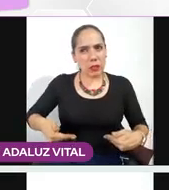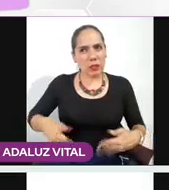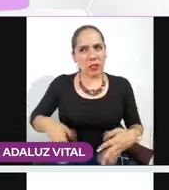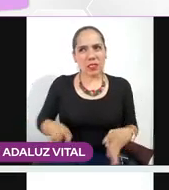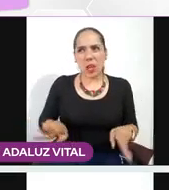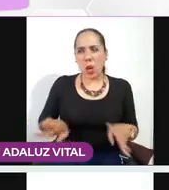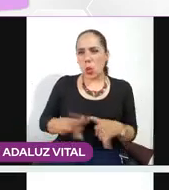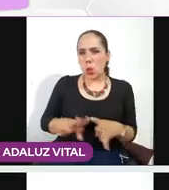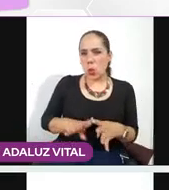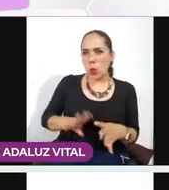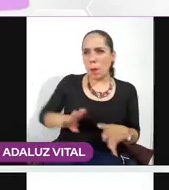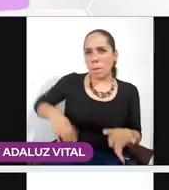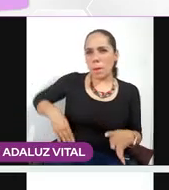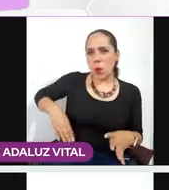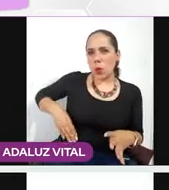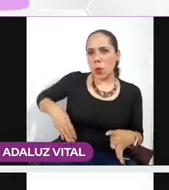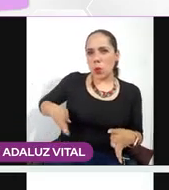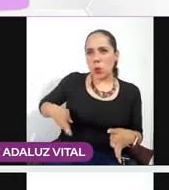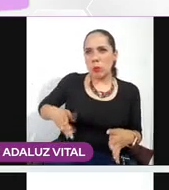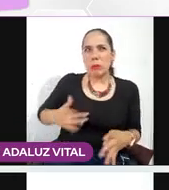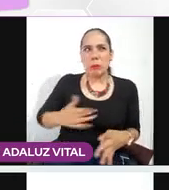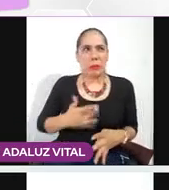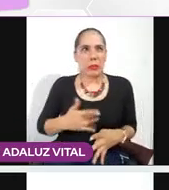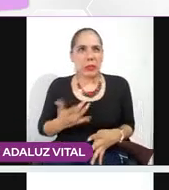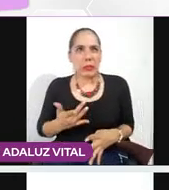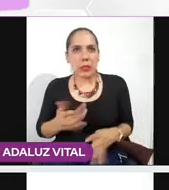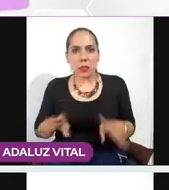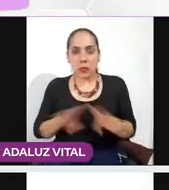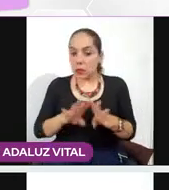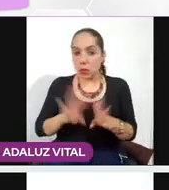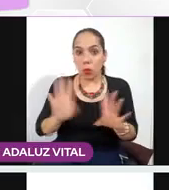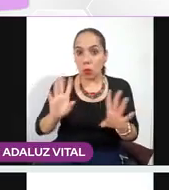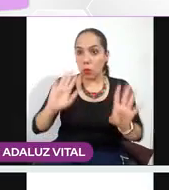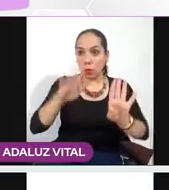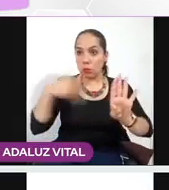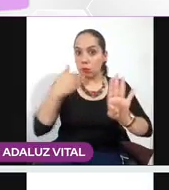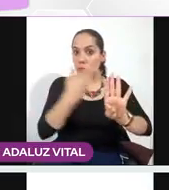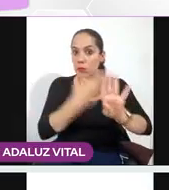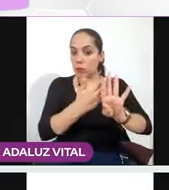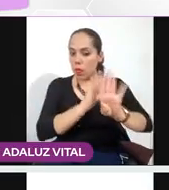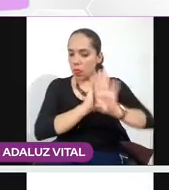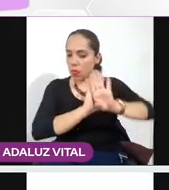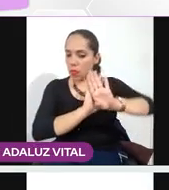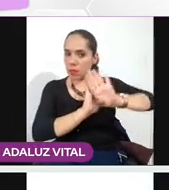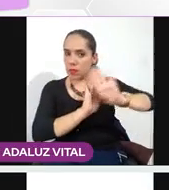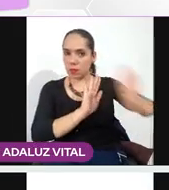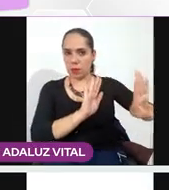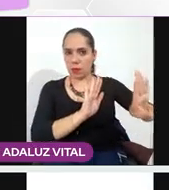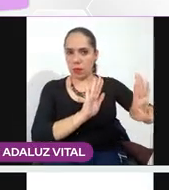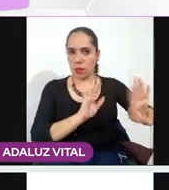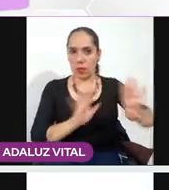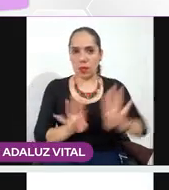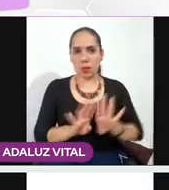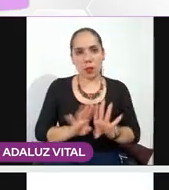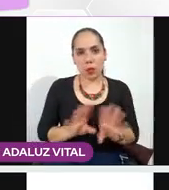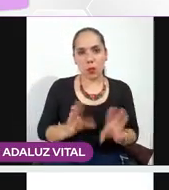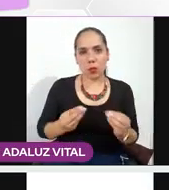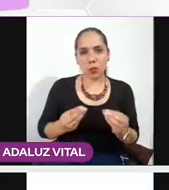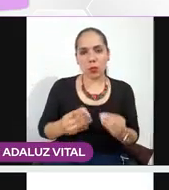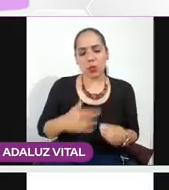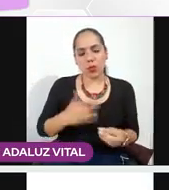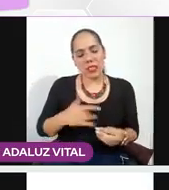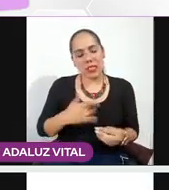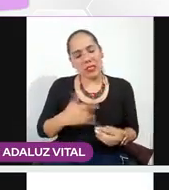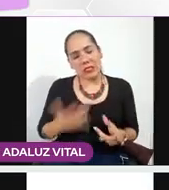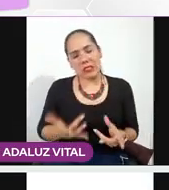veces no se ponen los límites necesarios, pero no tiene que ver per se con el sistema monoparental, sino más bien con